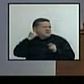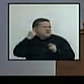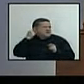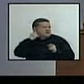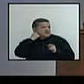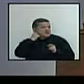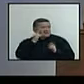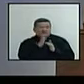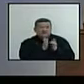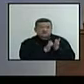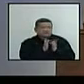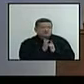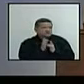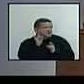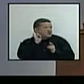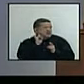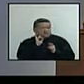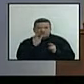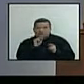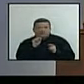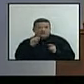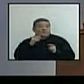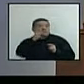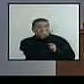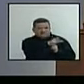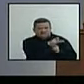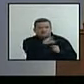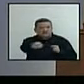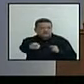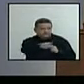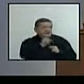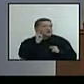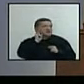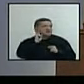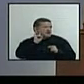Él, sino para todos los que escuchamos.